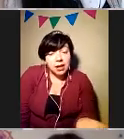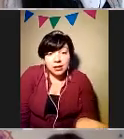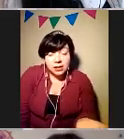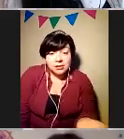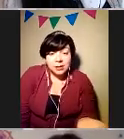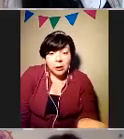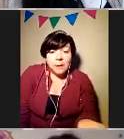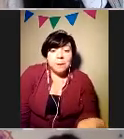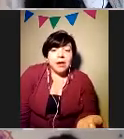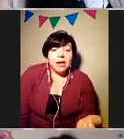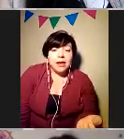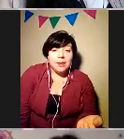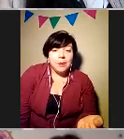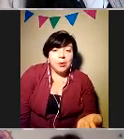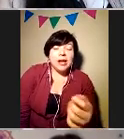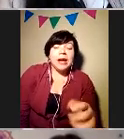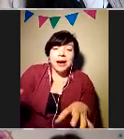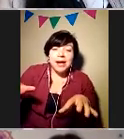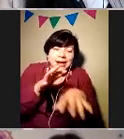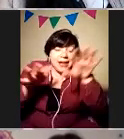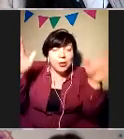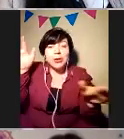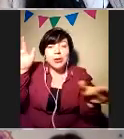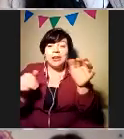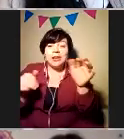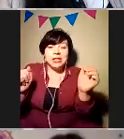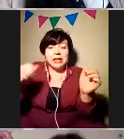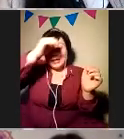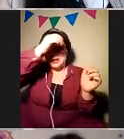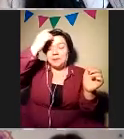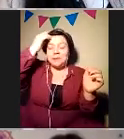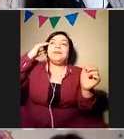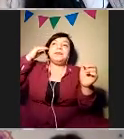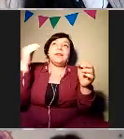a los diseñadores, porque además ahí hay como otra nebulosa, que es